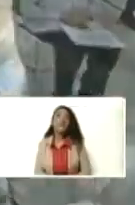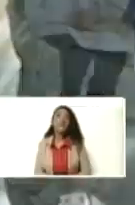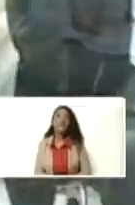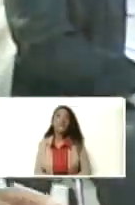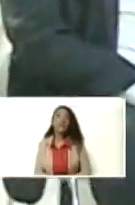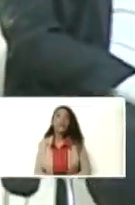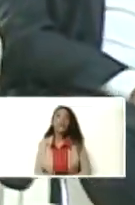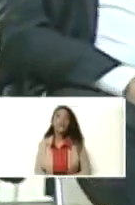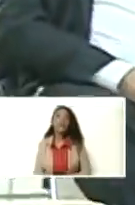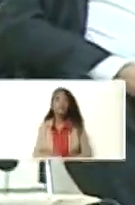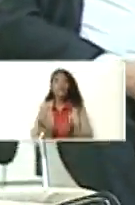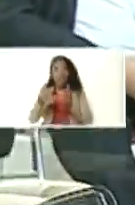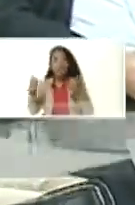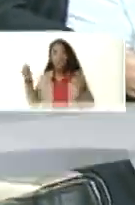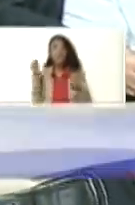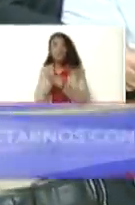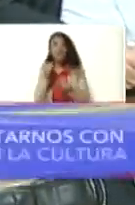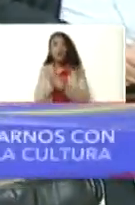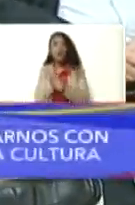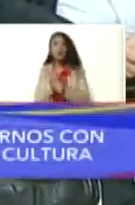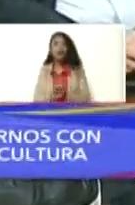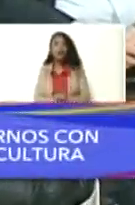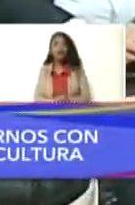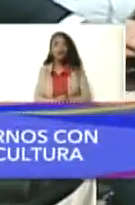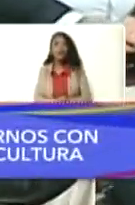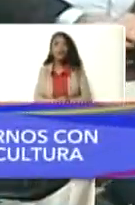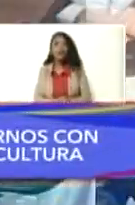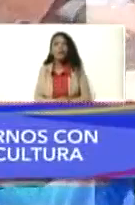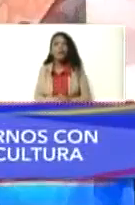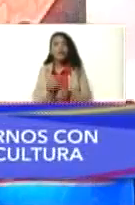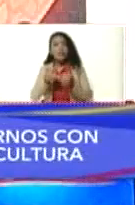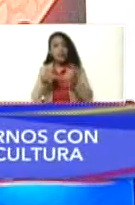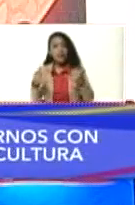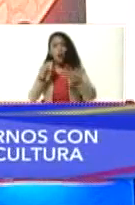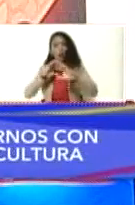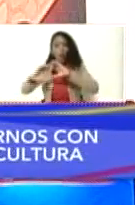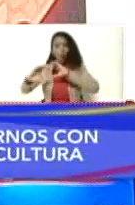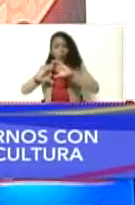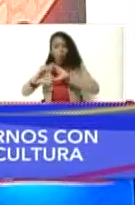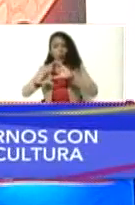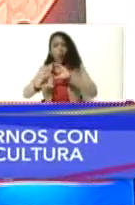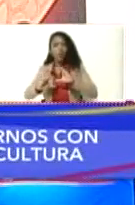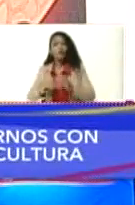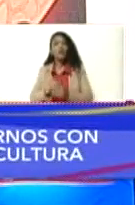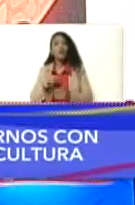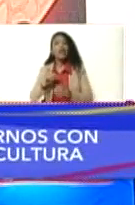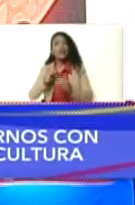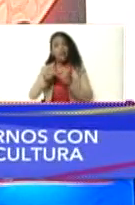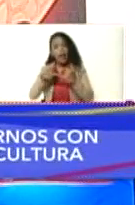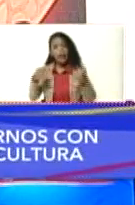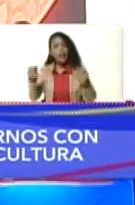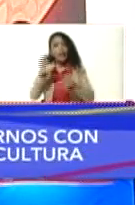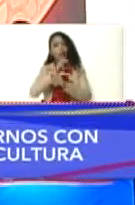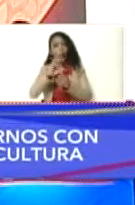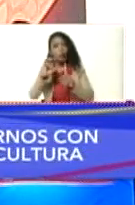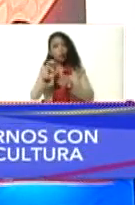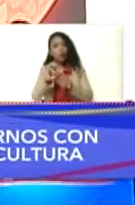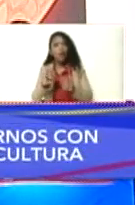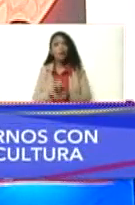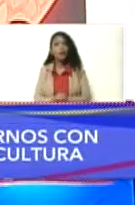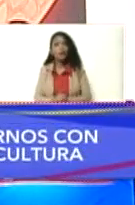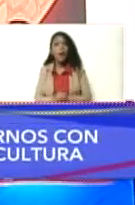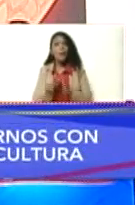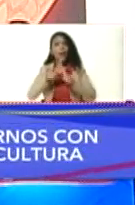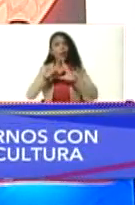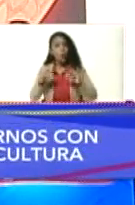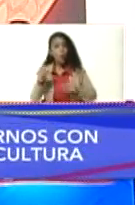Es una línea de trabajo, Ernesto, Alfred Nazaret, una línea comunicacional, es una línea cultural. Para